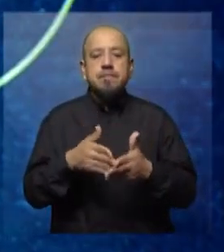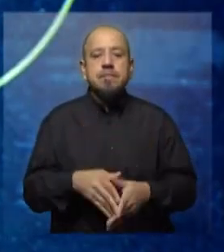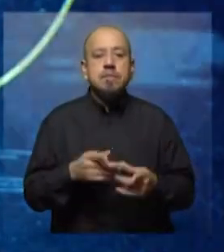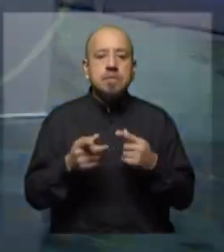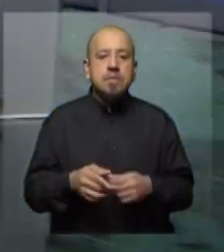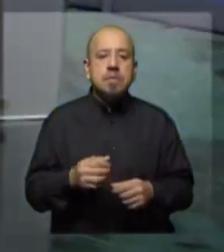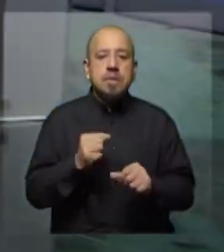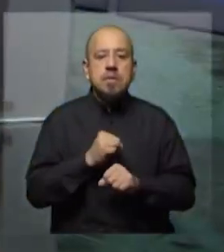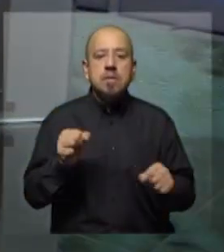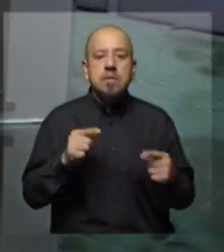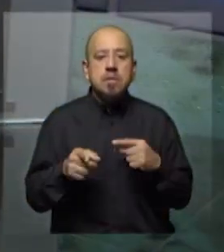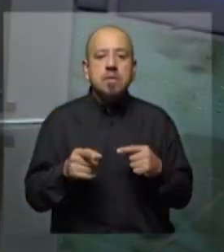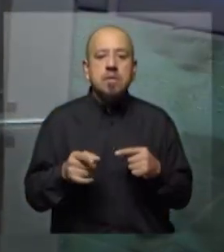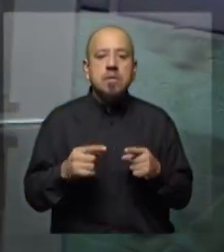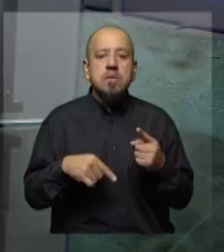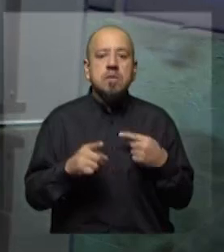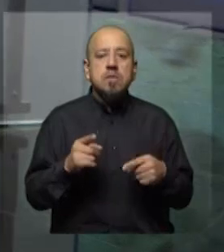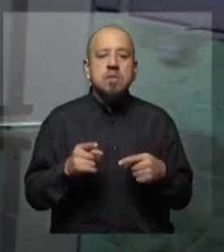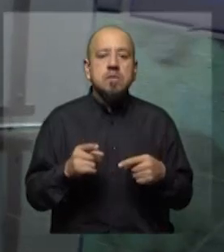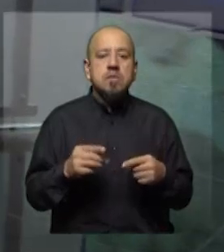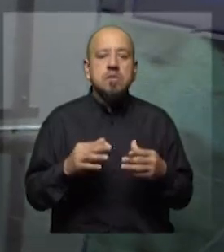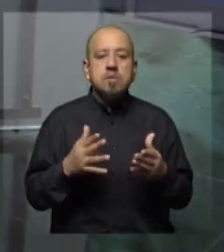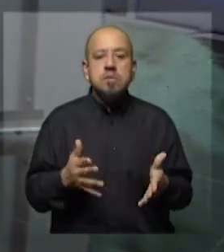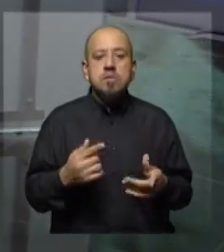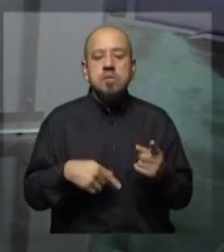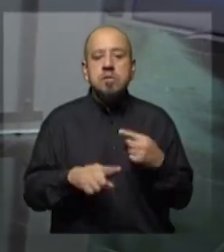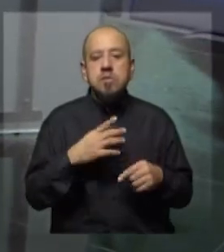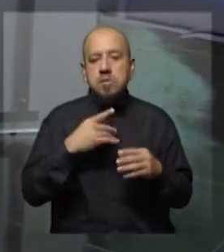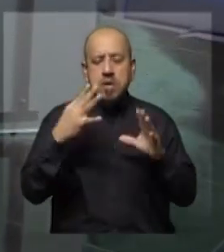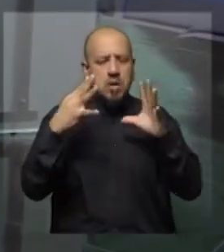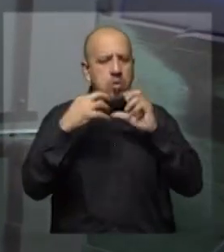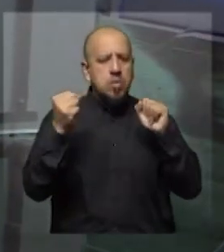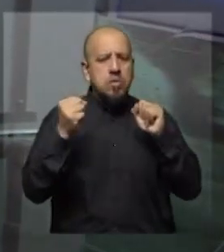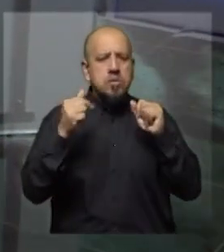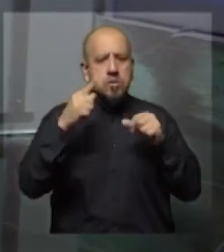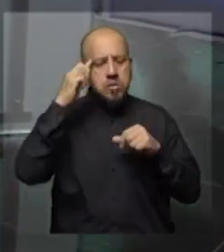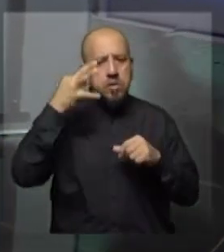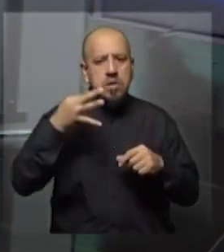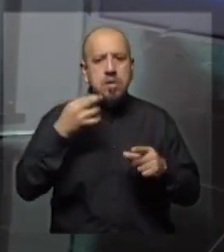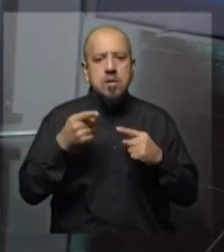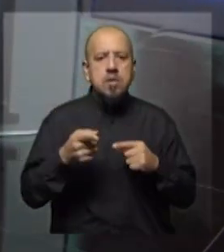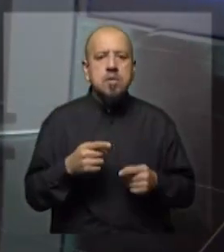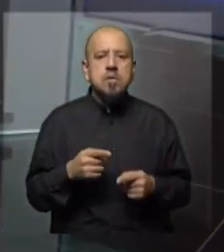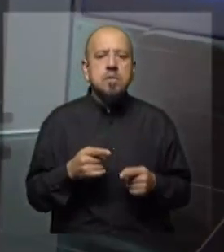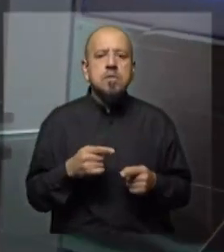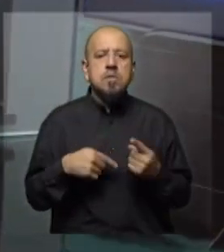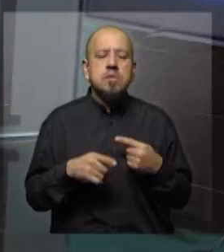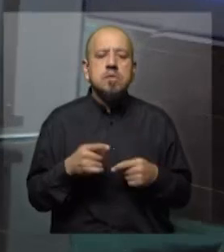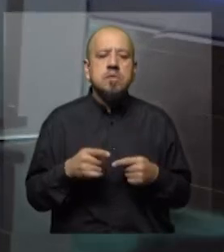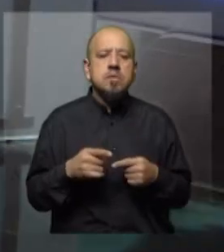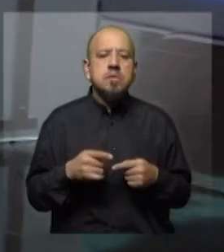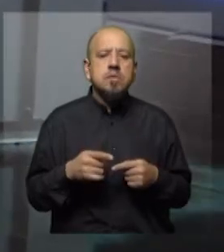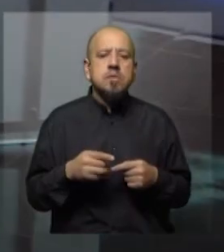transformaciones sí conjuntas o del entendimiento y de la comprensión de la realidad y en esto ya estoy